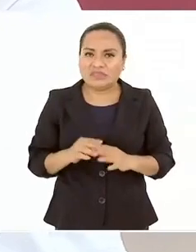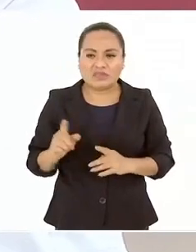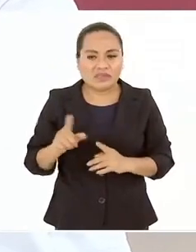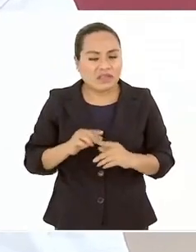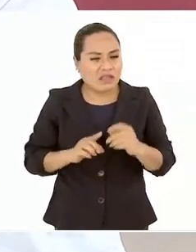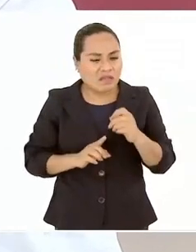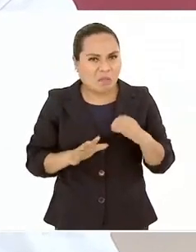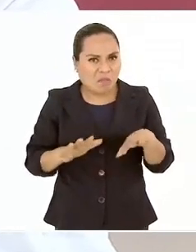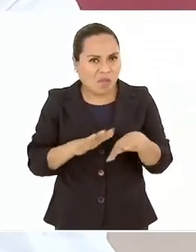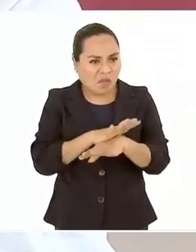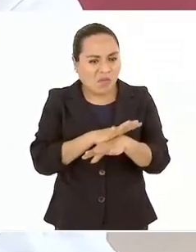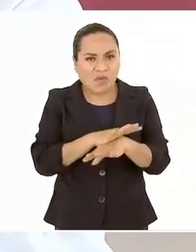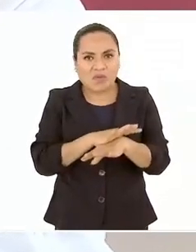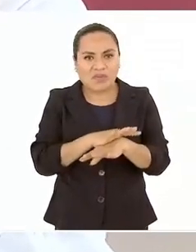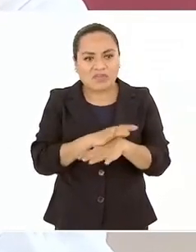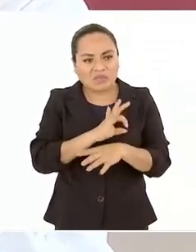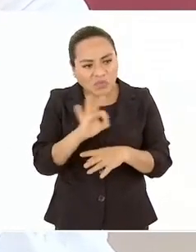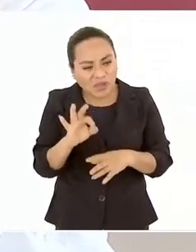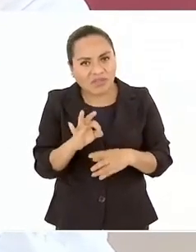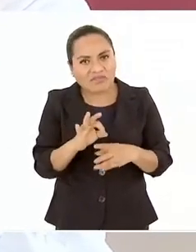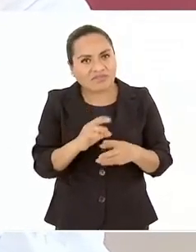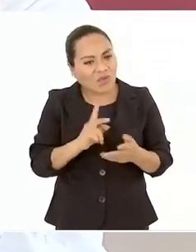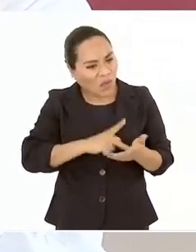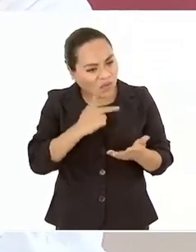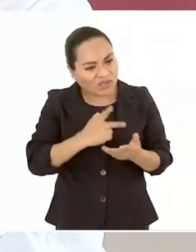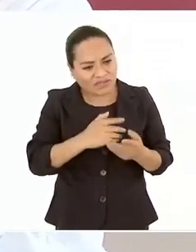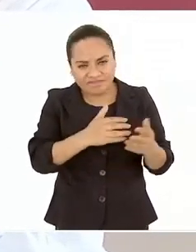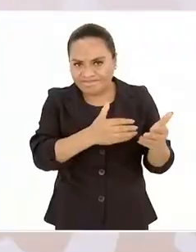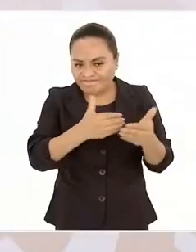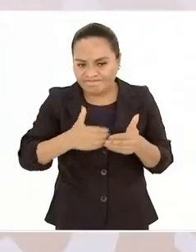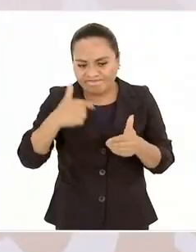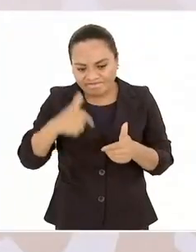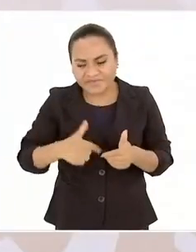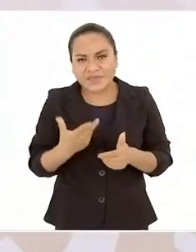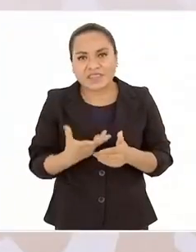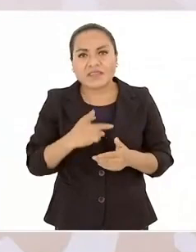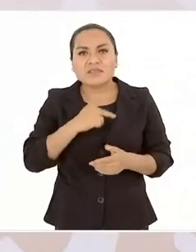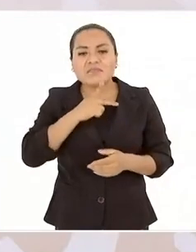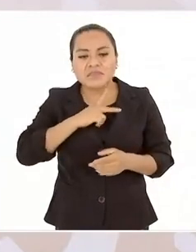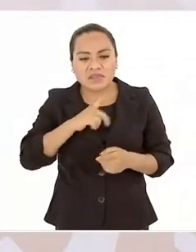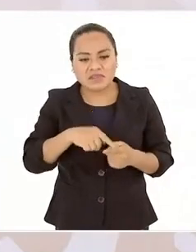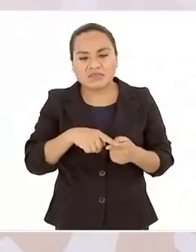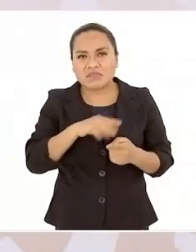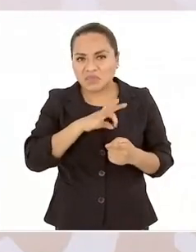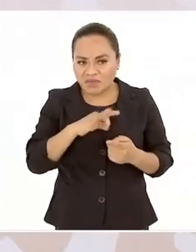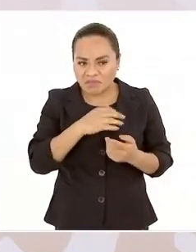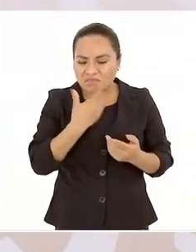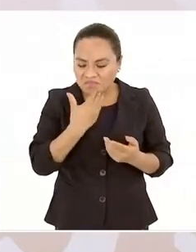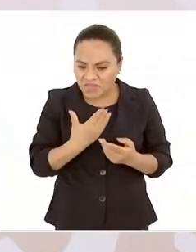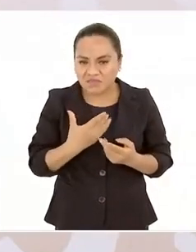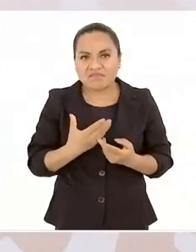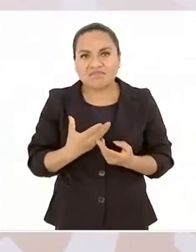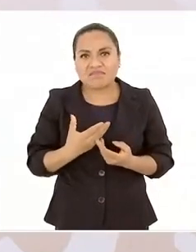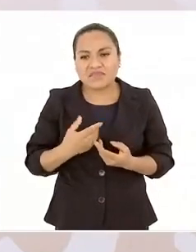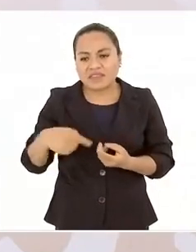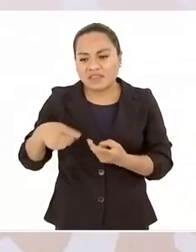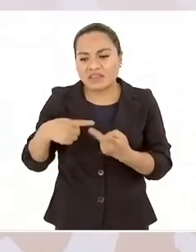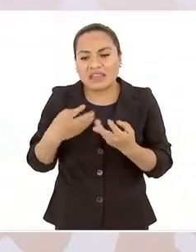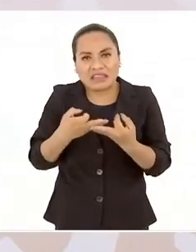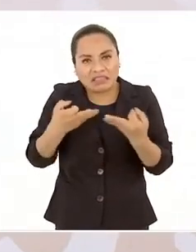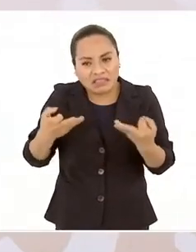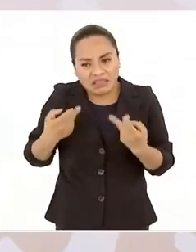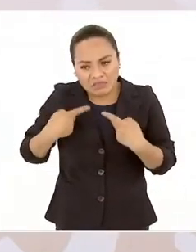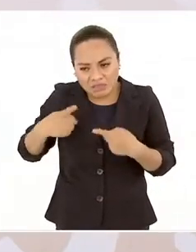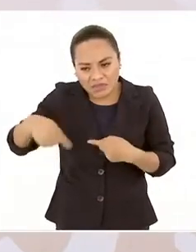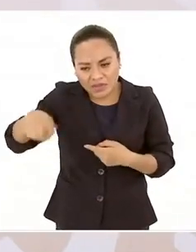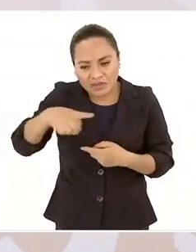se recuperó el petróleo, se entregó la tierra a los campesinos, se